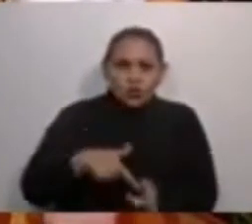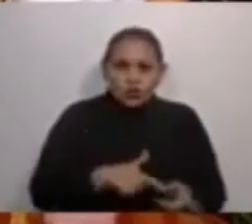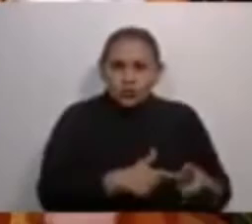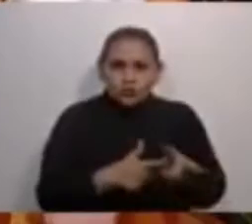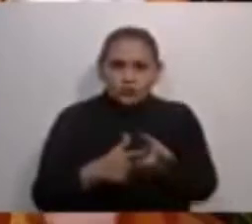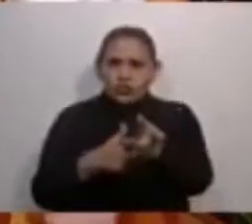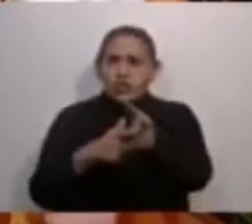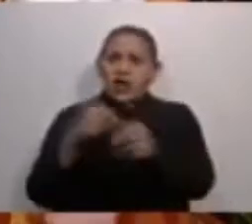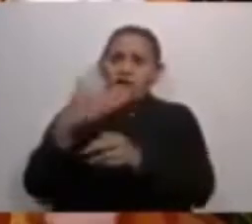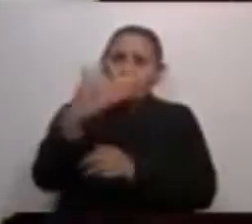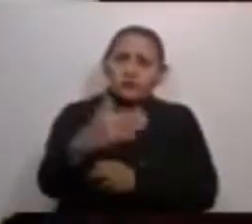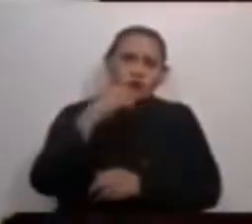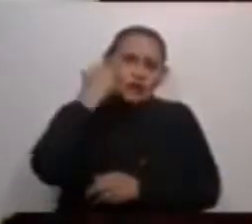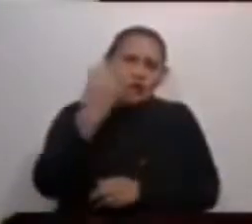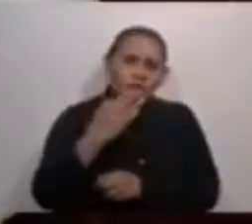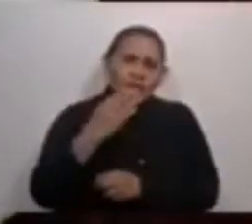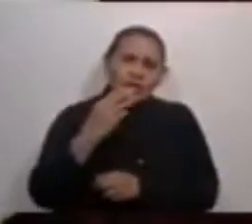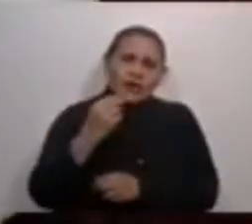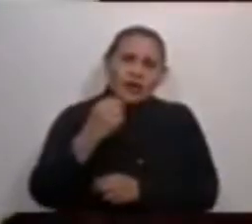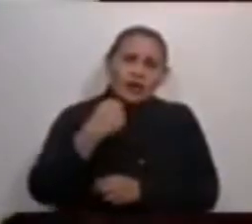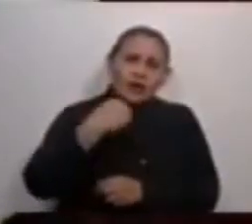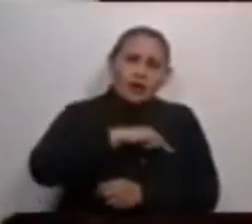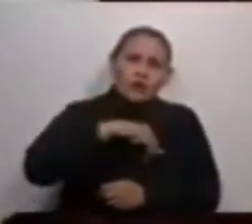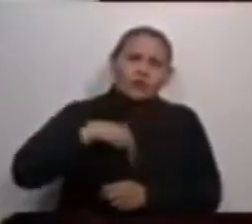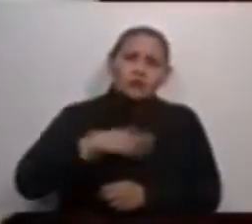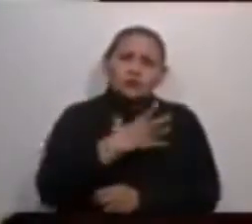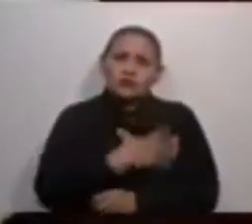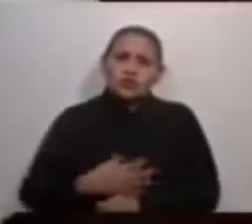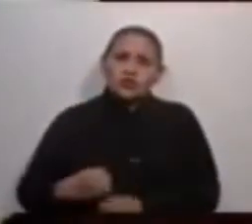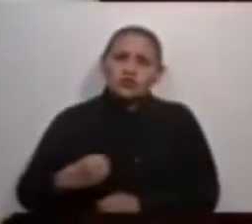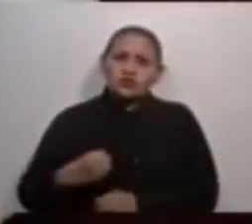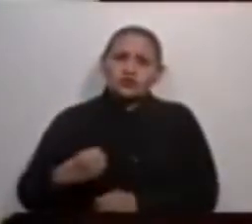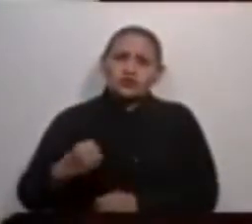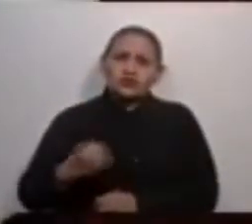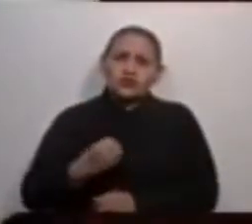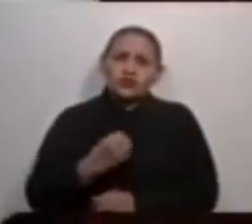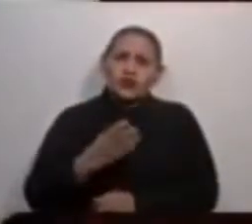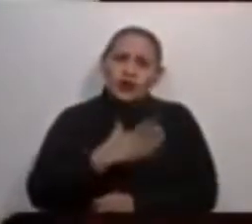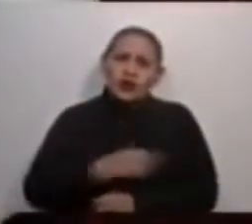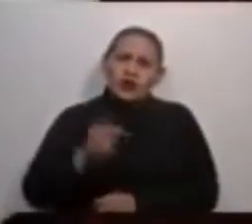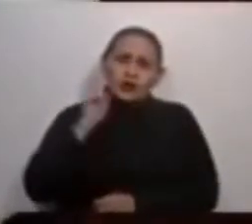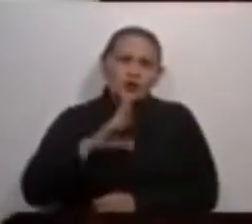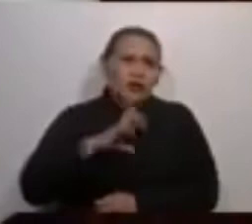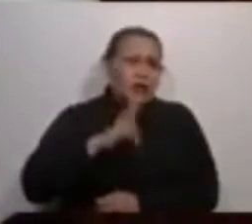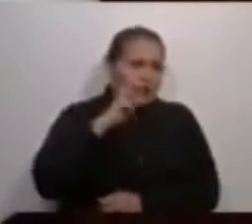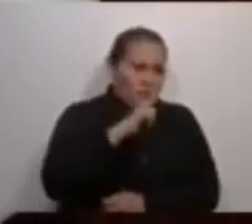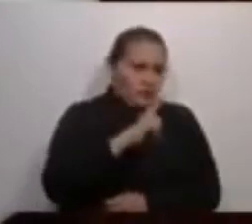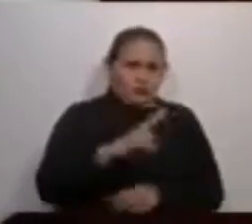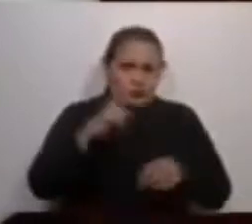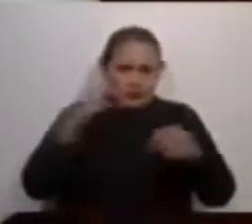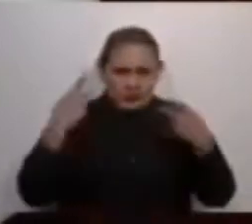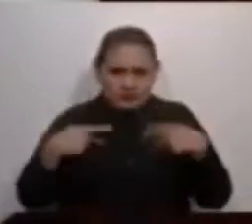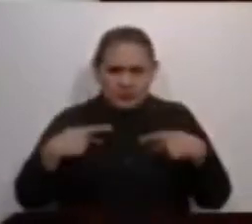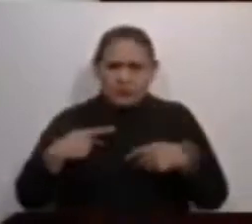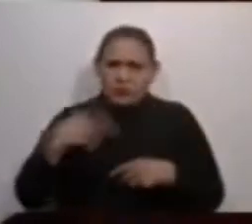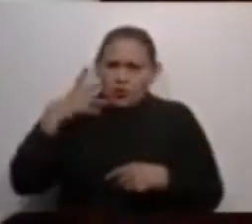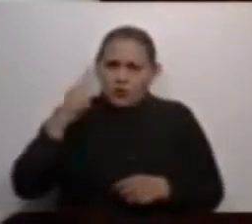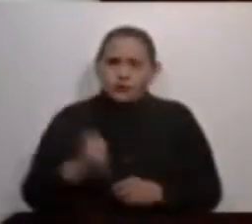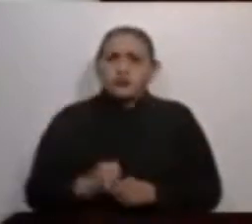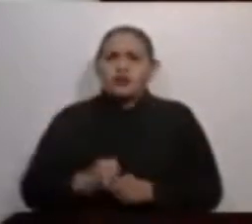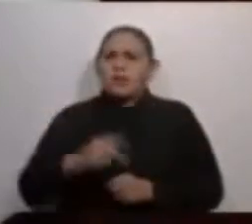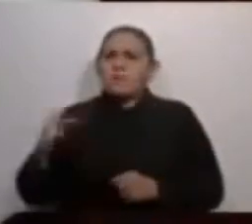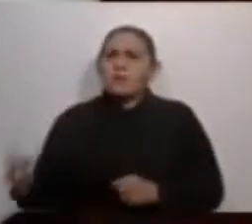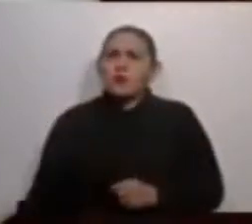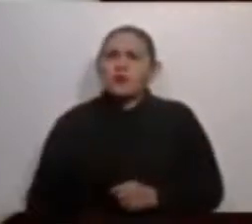queremos construir para nuestras hijas y nuestros hijos. He visto a mis conciudadanos luchar por la democracia y en los